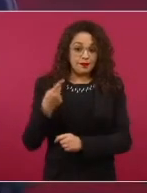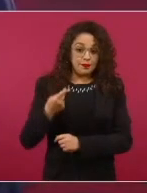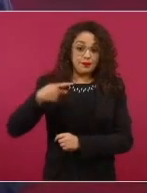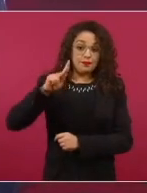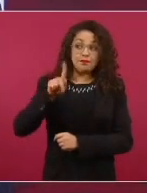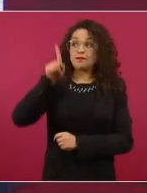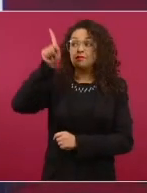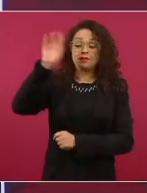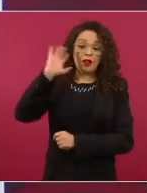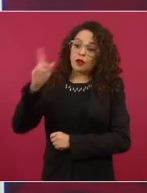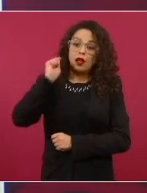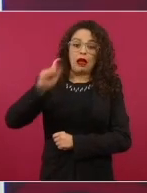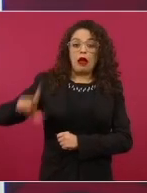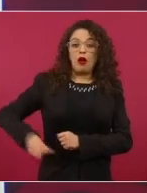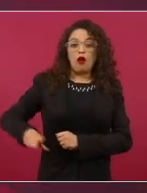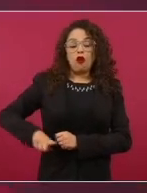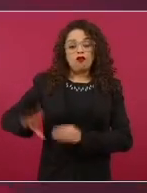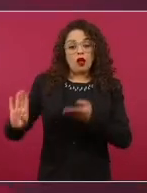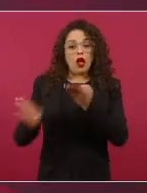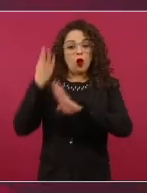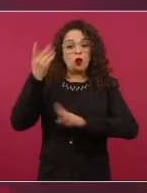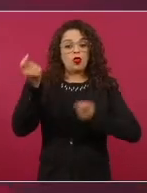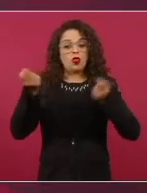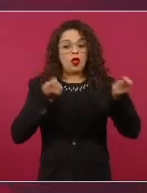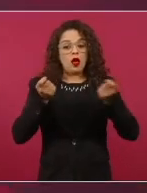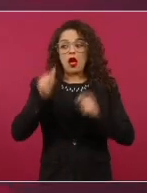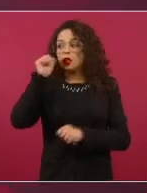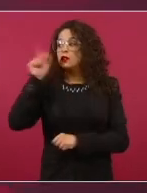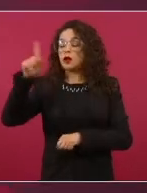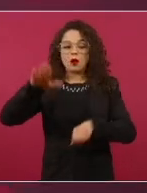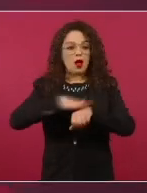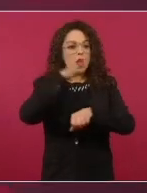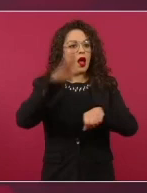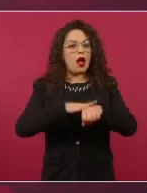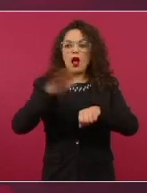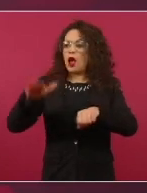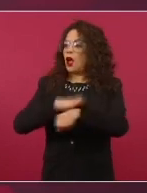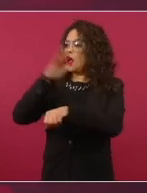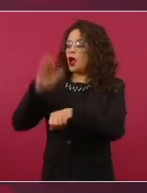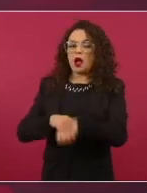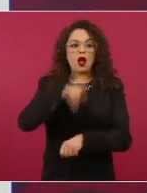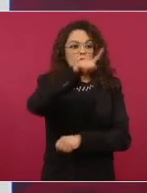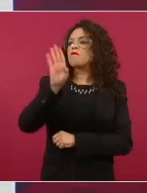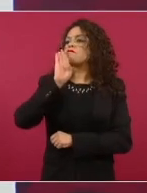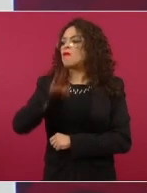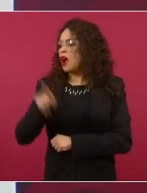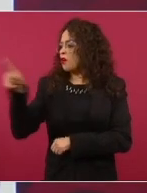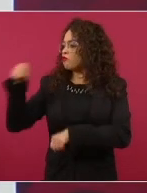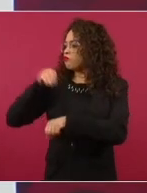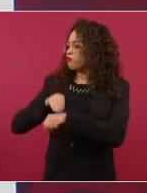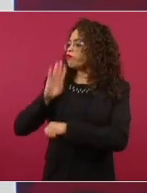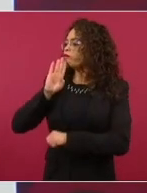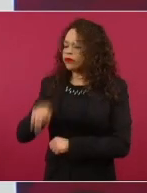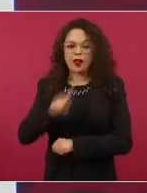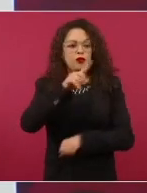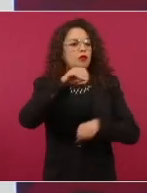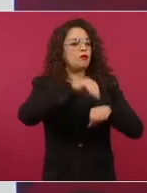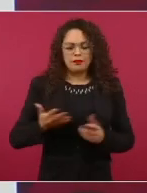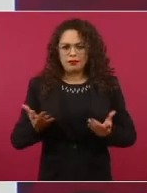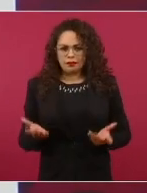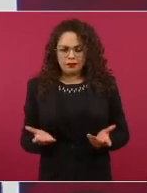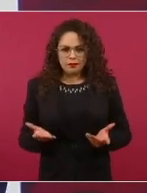del mundo y calificar. Tú te portas bien, tú te portas mal, si te